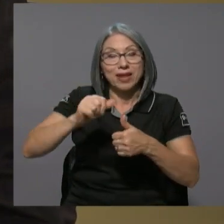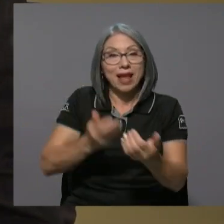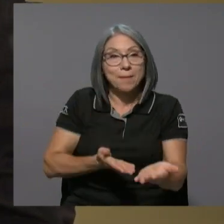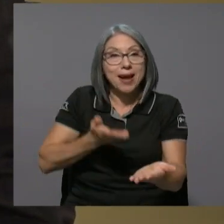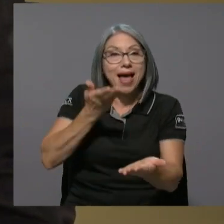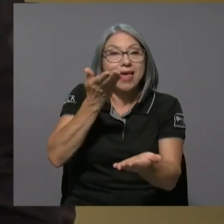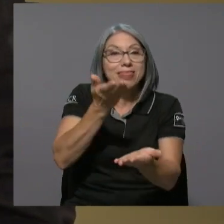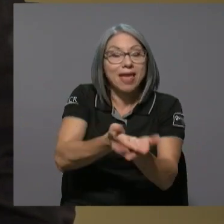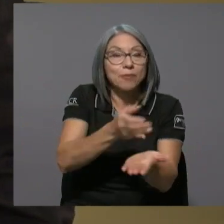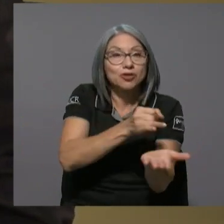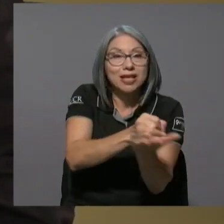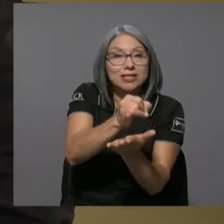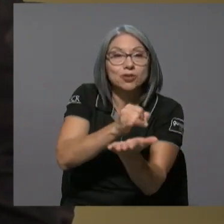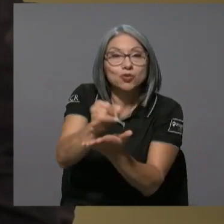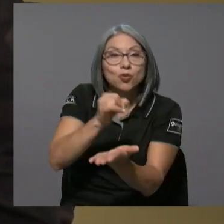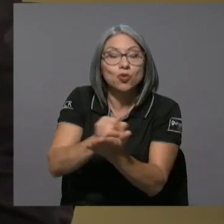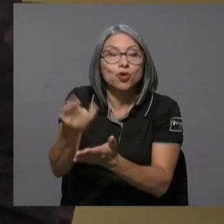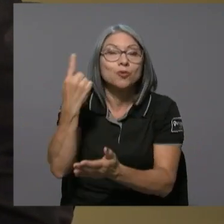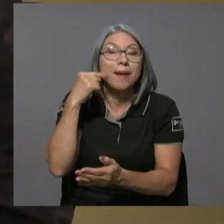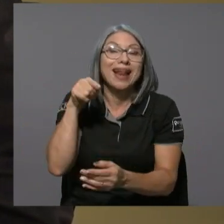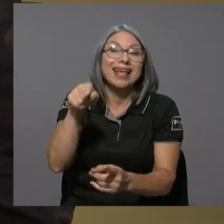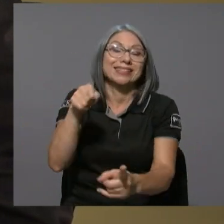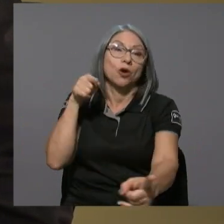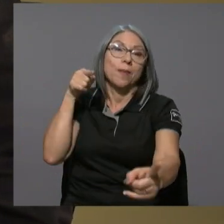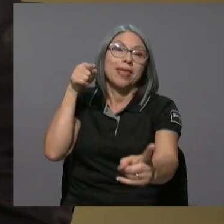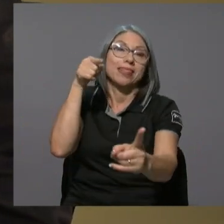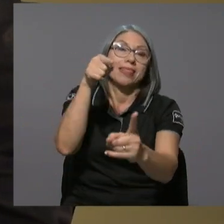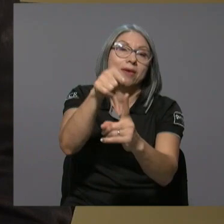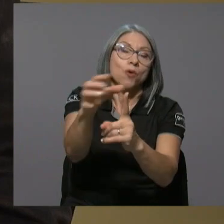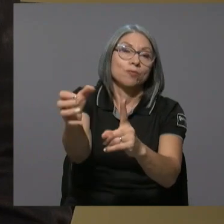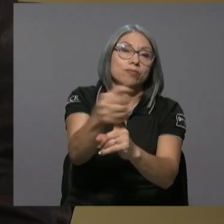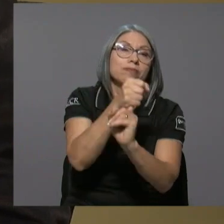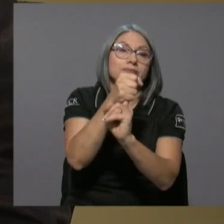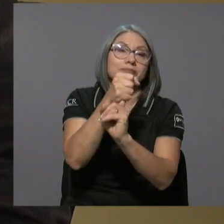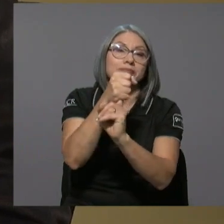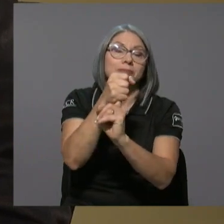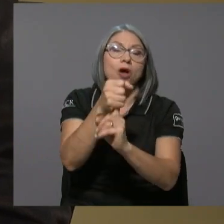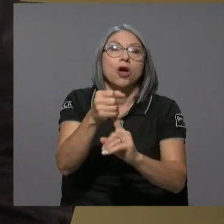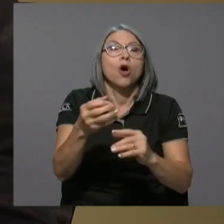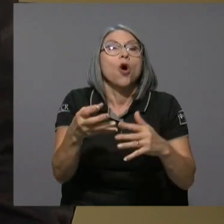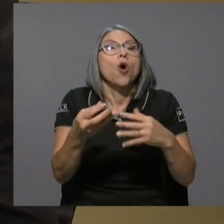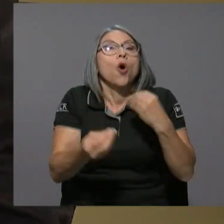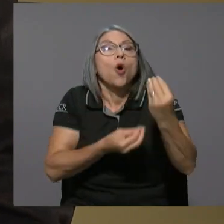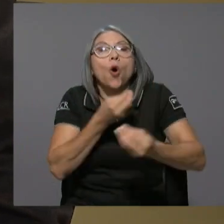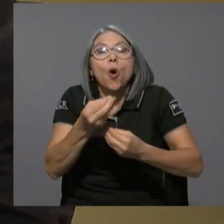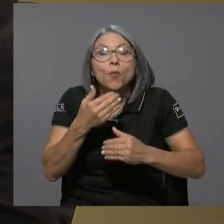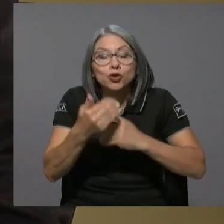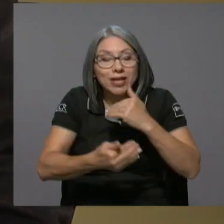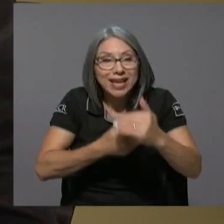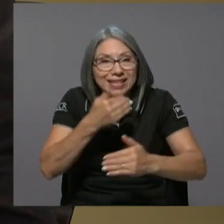objetivo. Es decir, cómo se gestiona algunos productos. Lo hicimos,